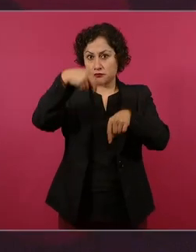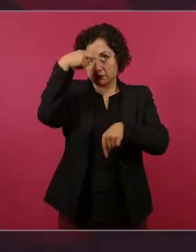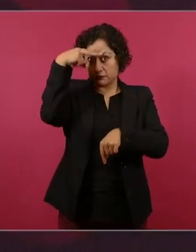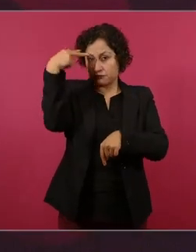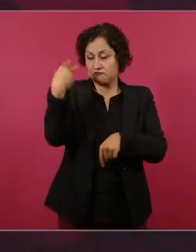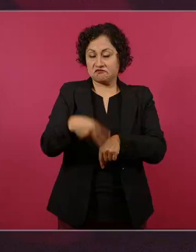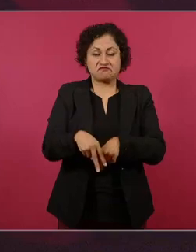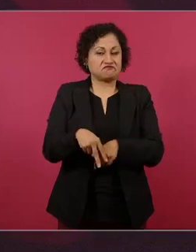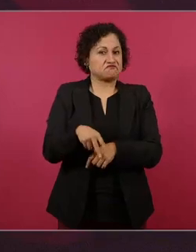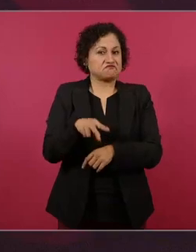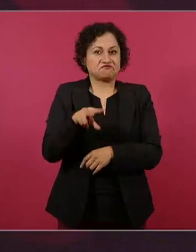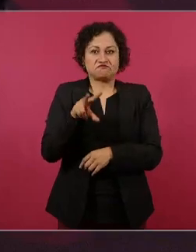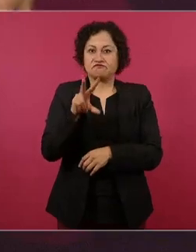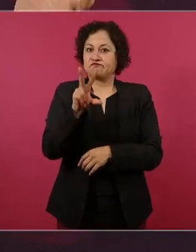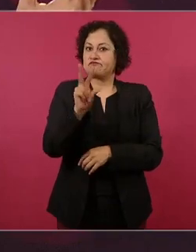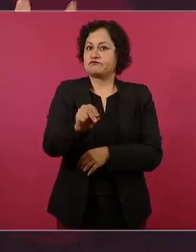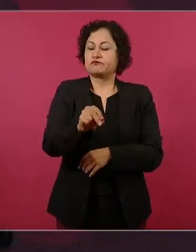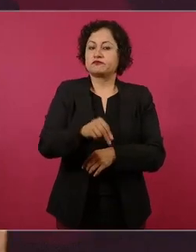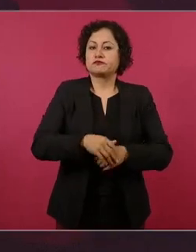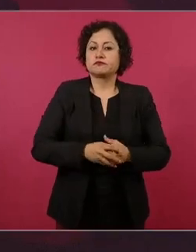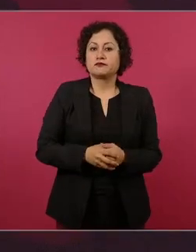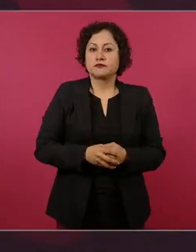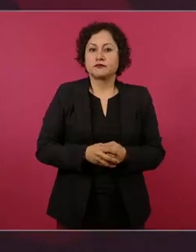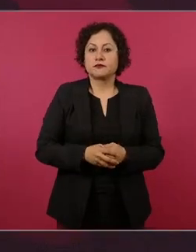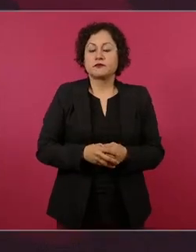porque se llevó a cabo